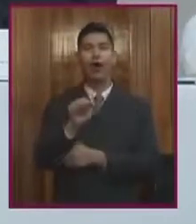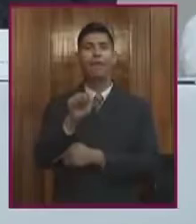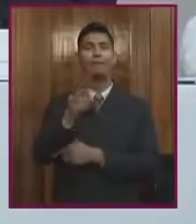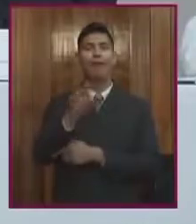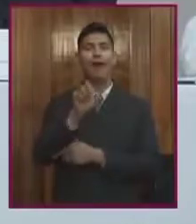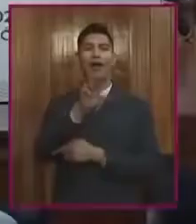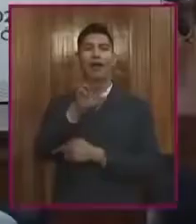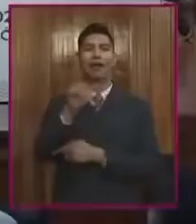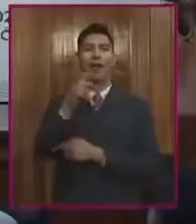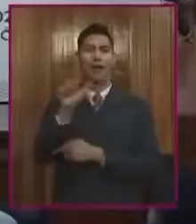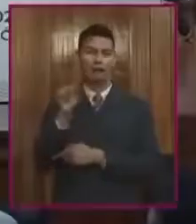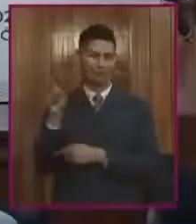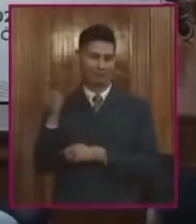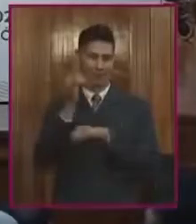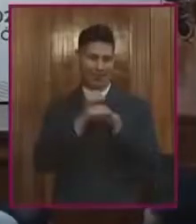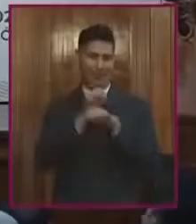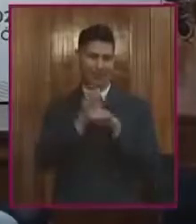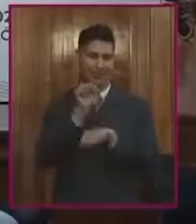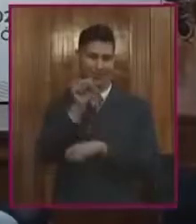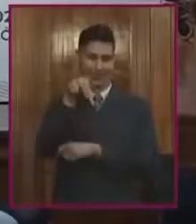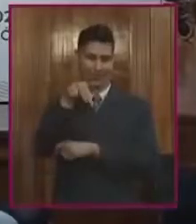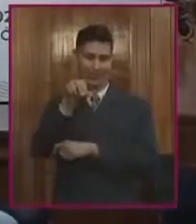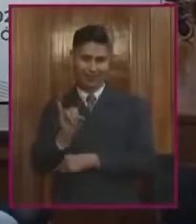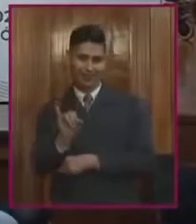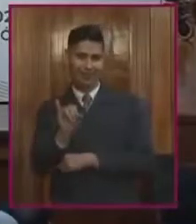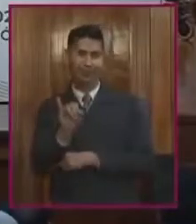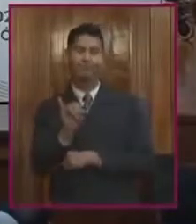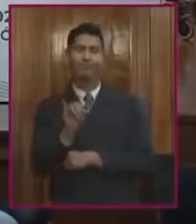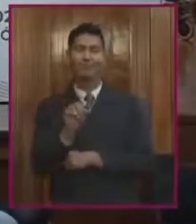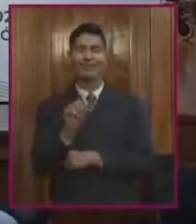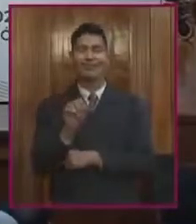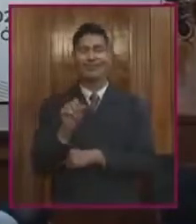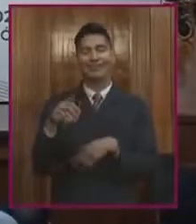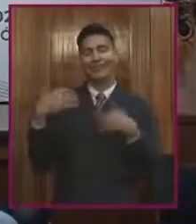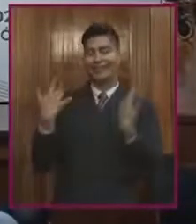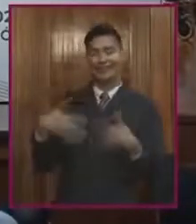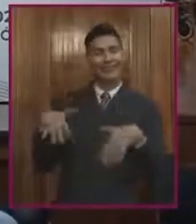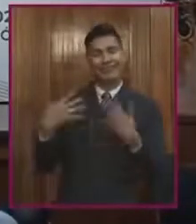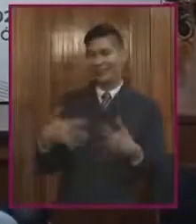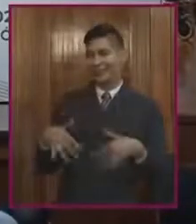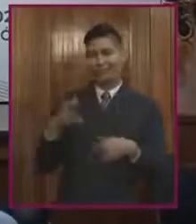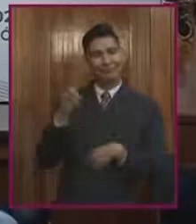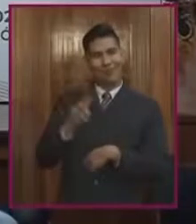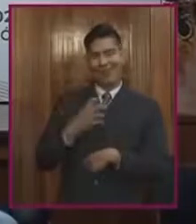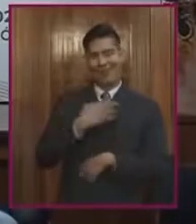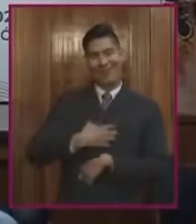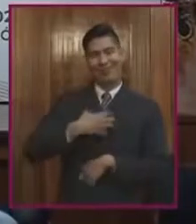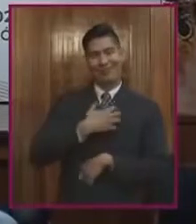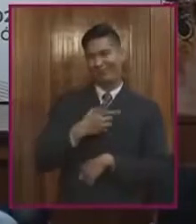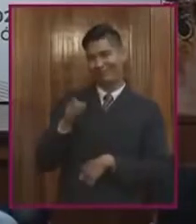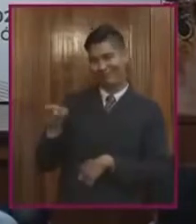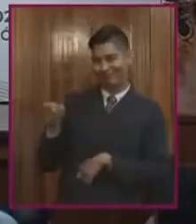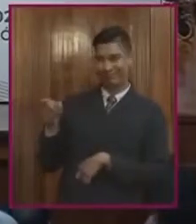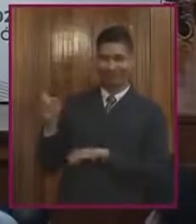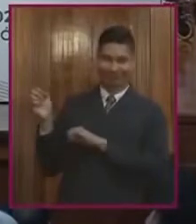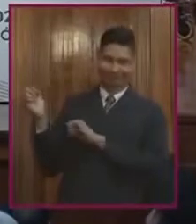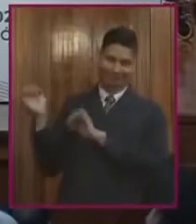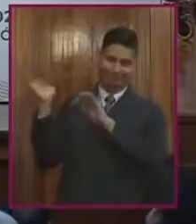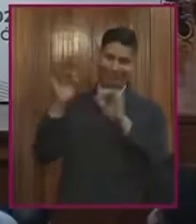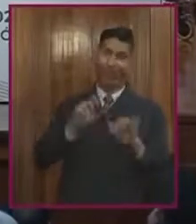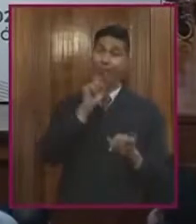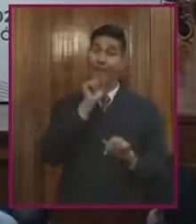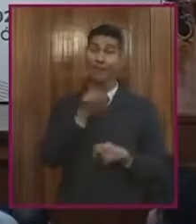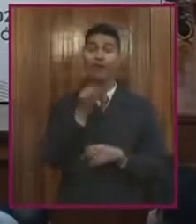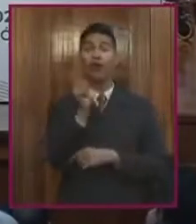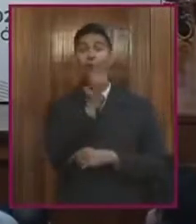investigador emérito del Sistema Nacional de Investigadores, y que para mí resulta de verdad muy placentero que esté aquí con nosotros, así como a la